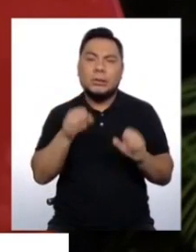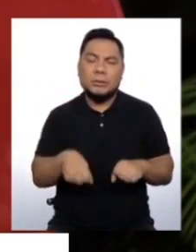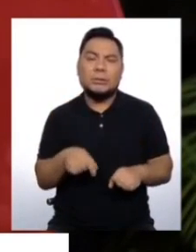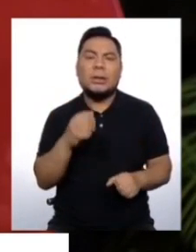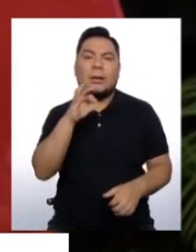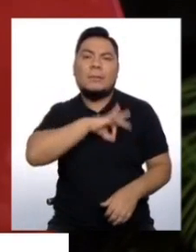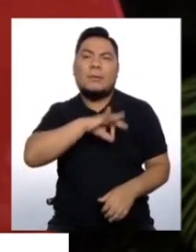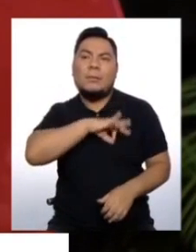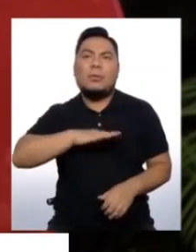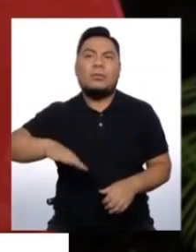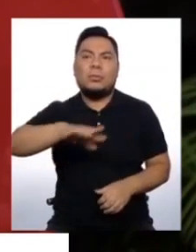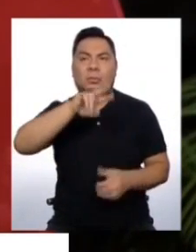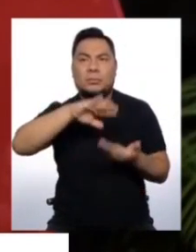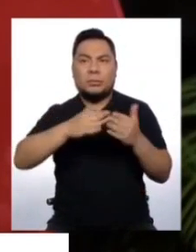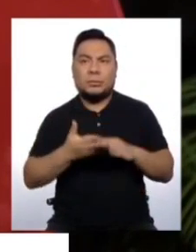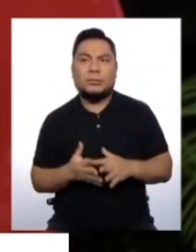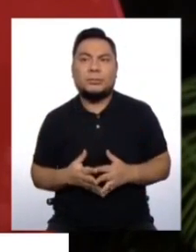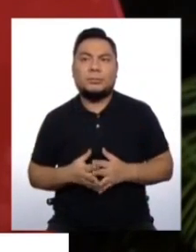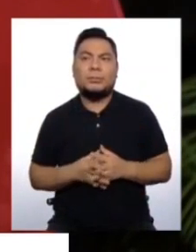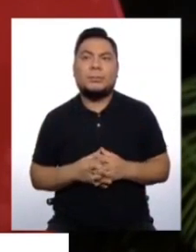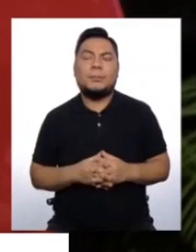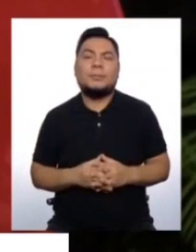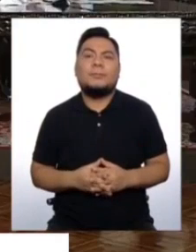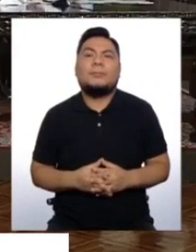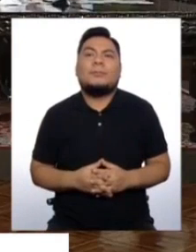en beneficio de toda la población.